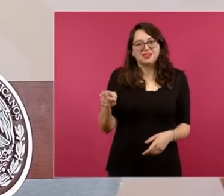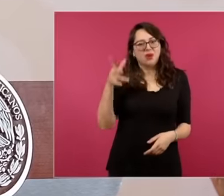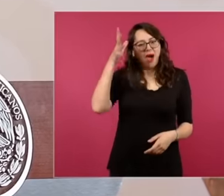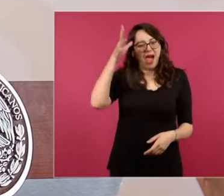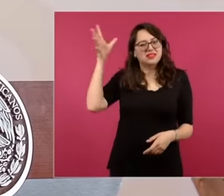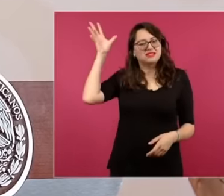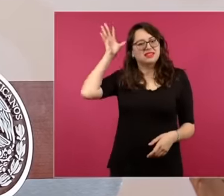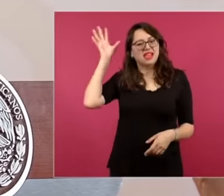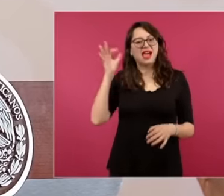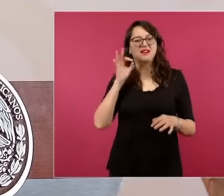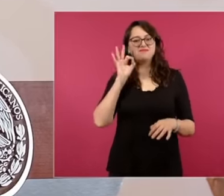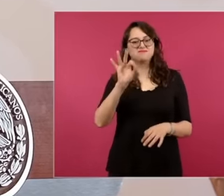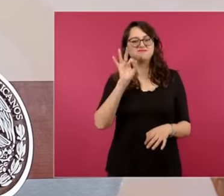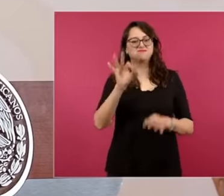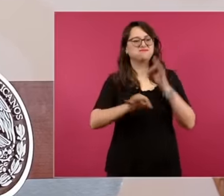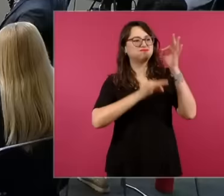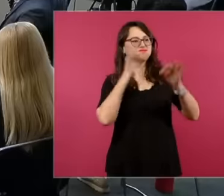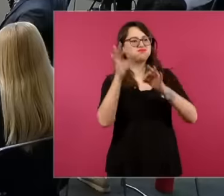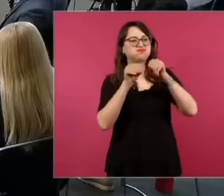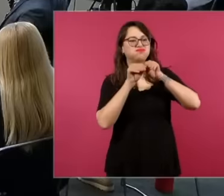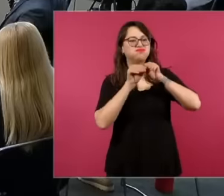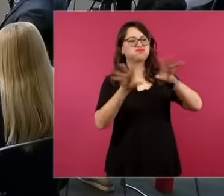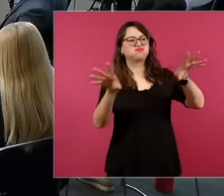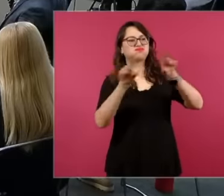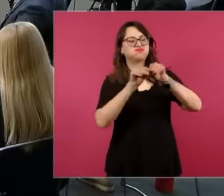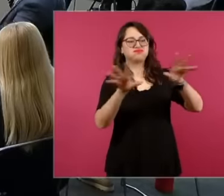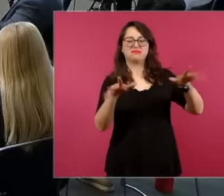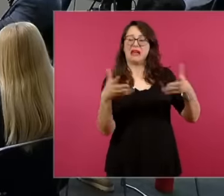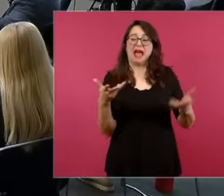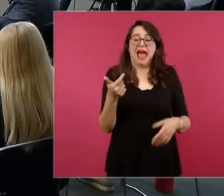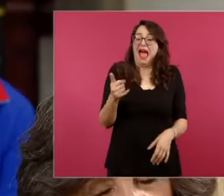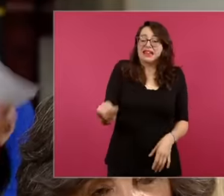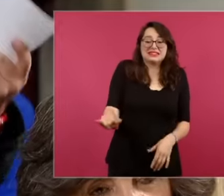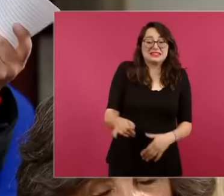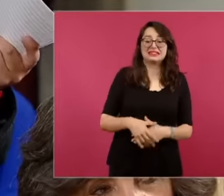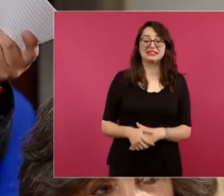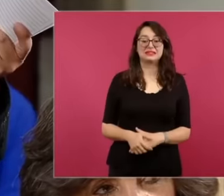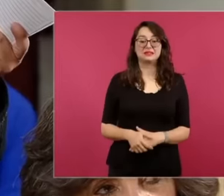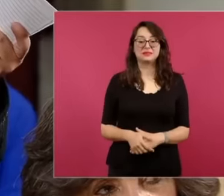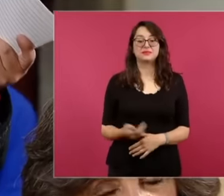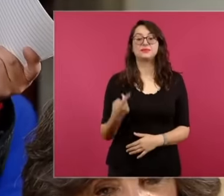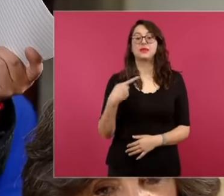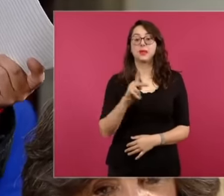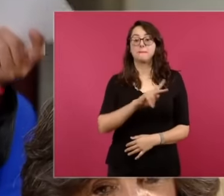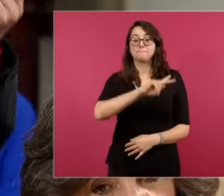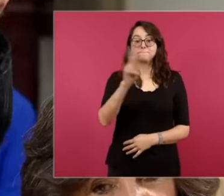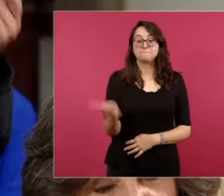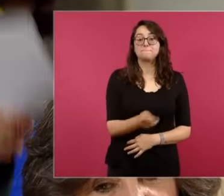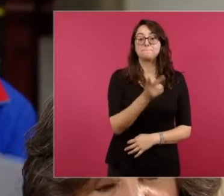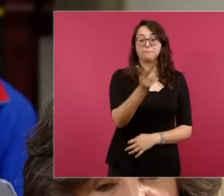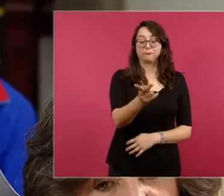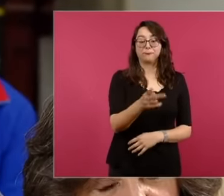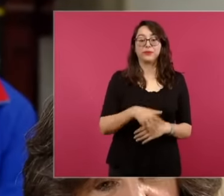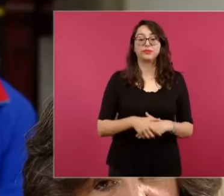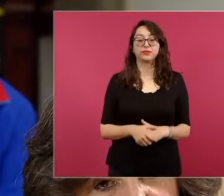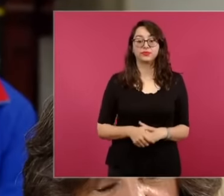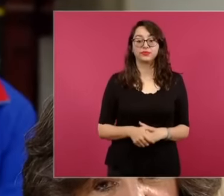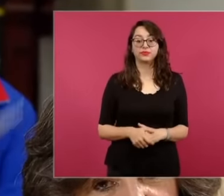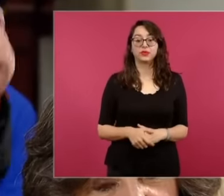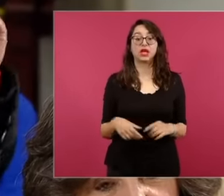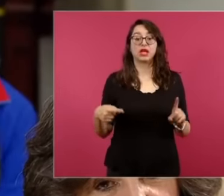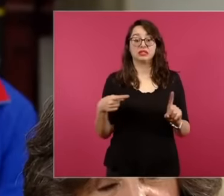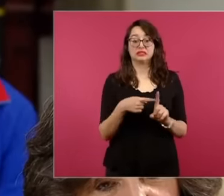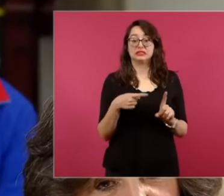y es una línea muy delgada. Pregunta, presidente, esto de que le acabo de comentar, la campaña que es muy